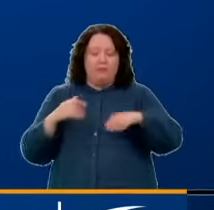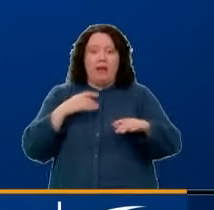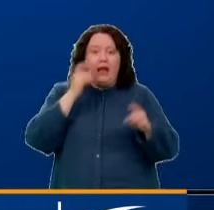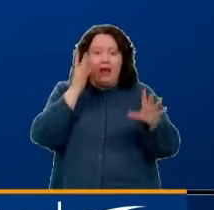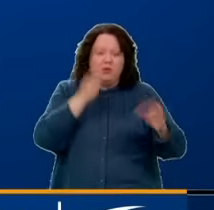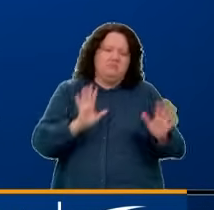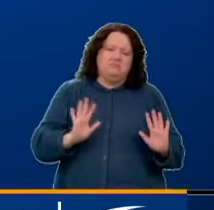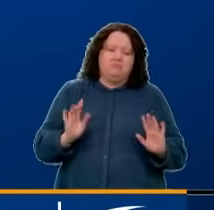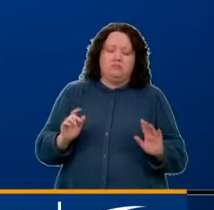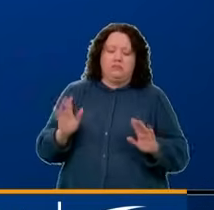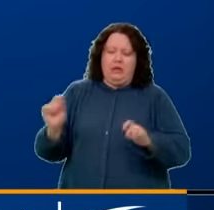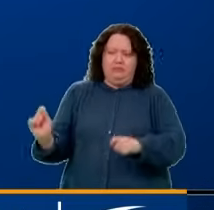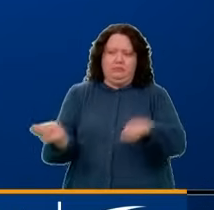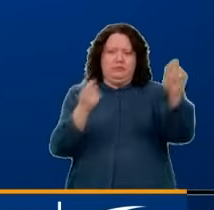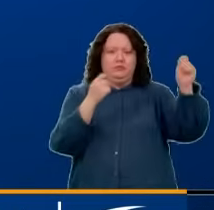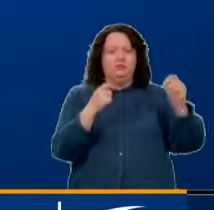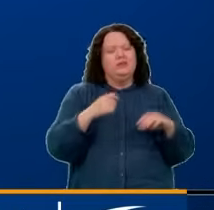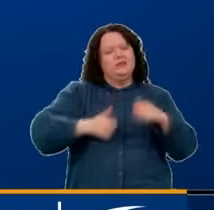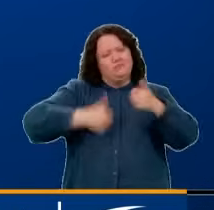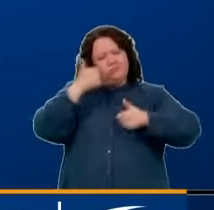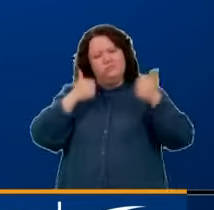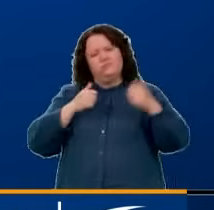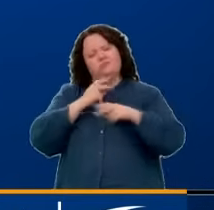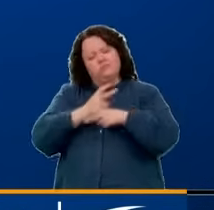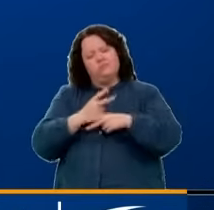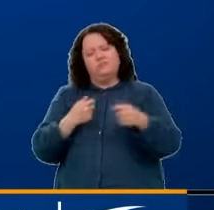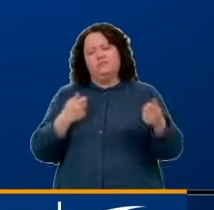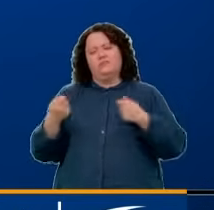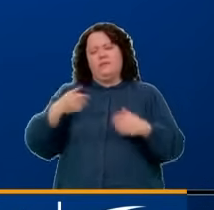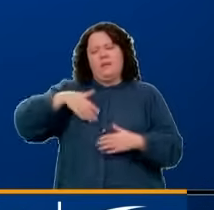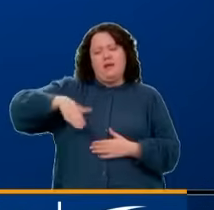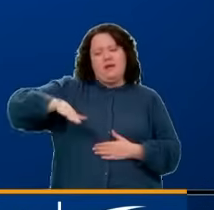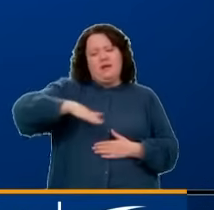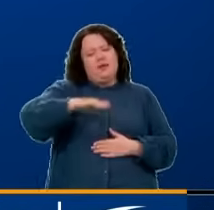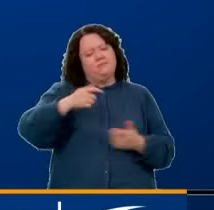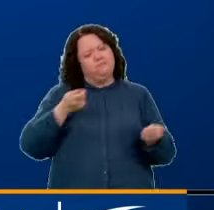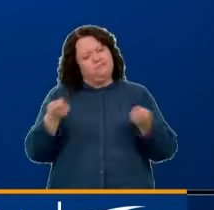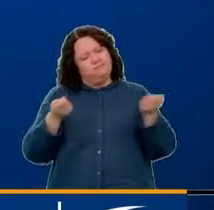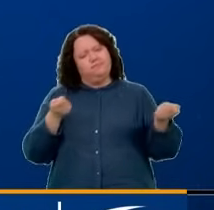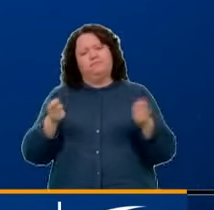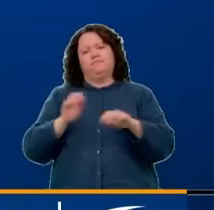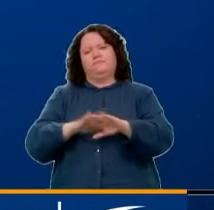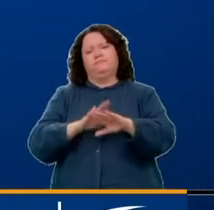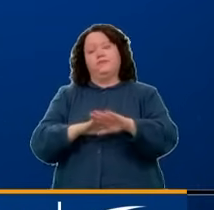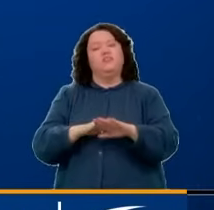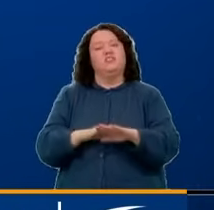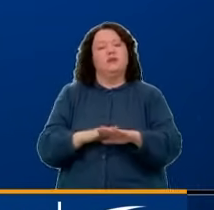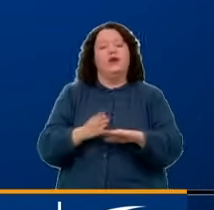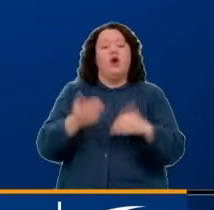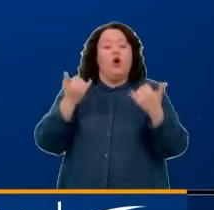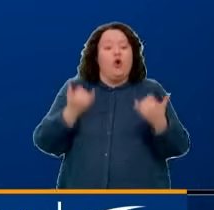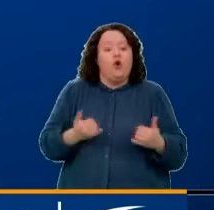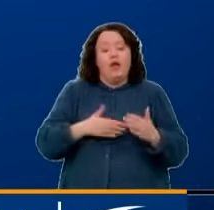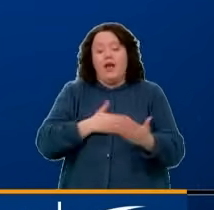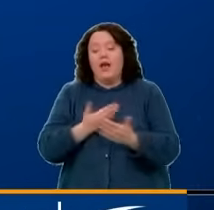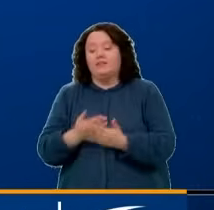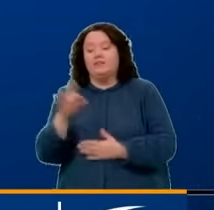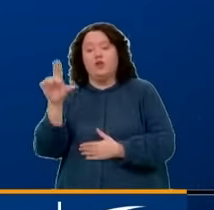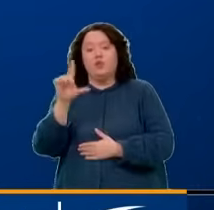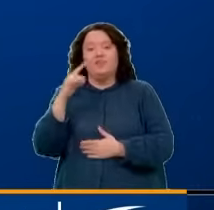las autoridades es a tener prudencia en las vías, sobre todo teniendo muy en cuenta que desde el día de hoy hasta el lunes